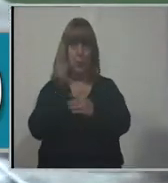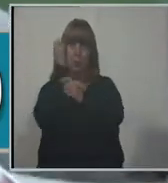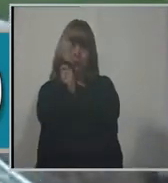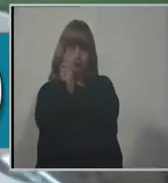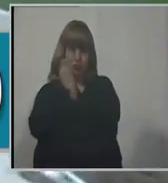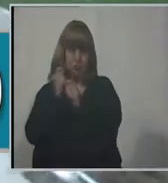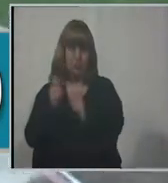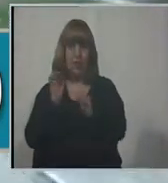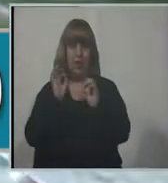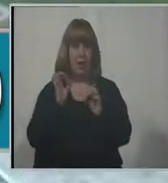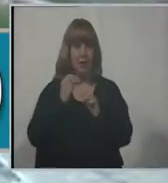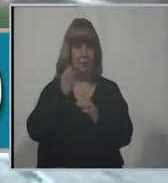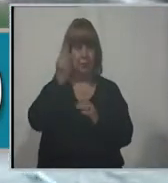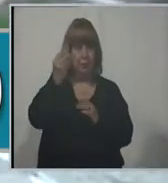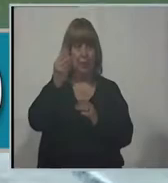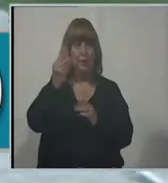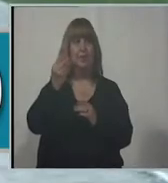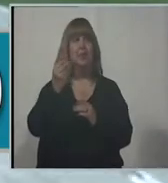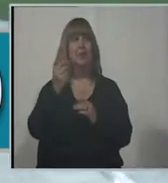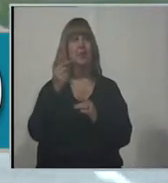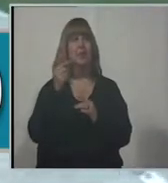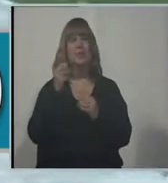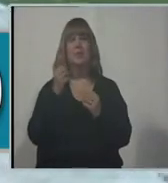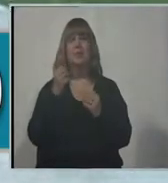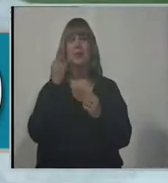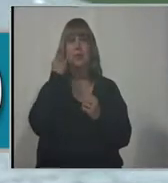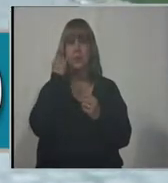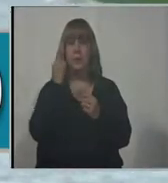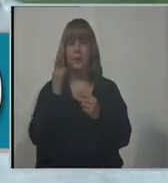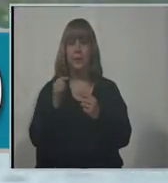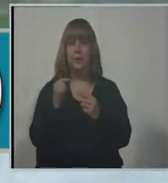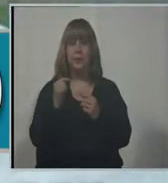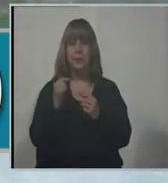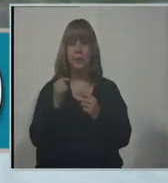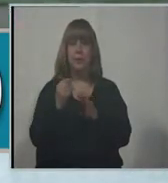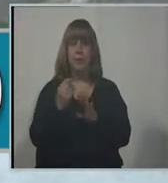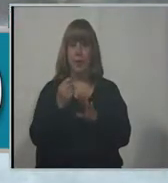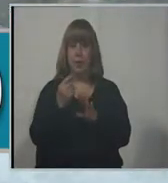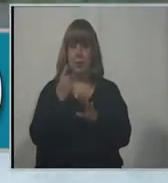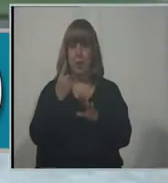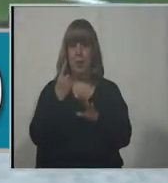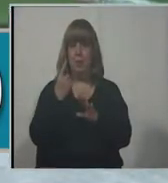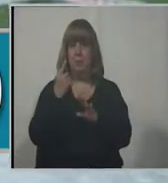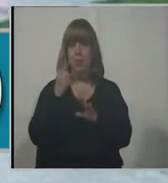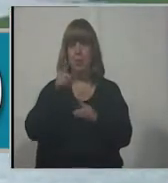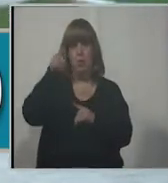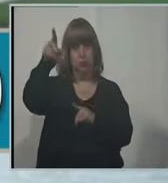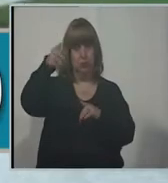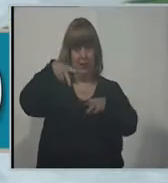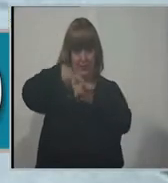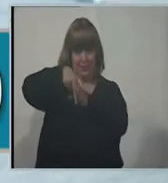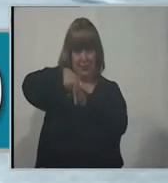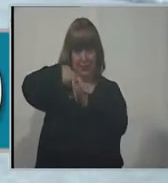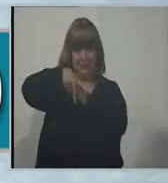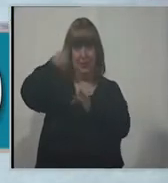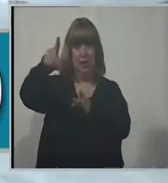los componentes importantes de la plaza es que entre el lugar votivo donde está su estatua ecuestre y la